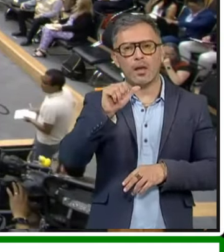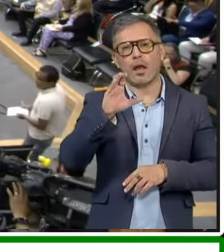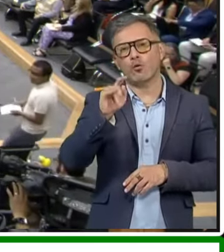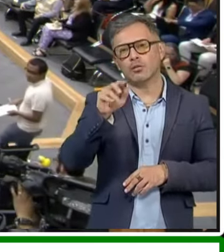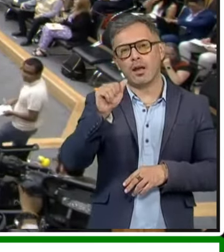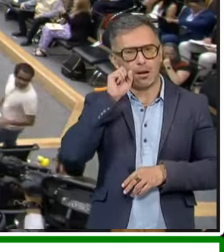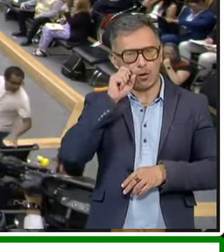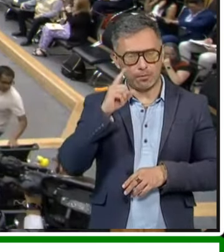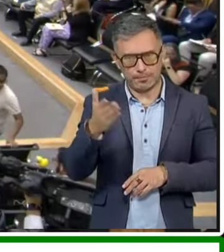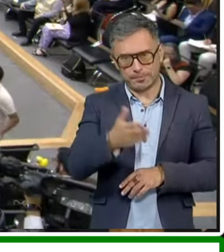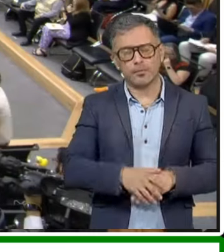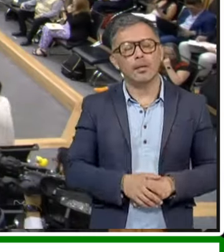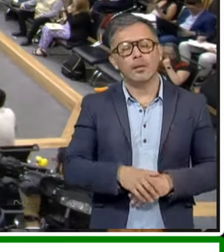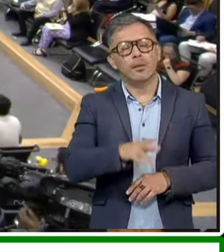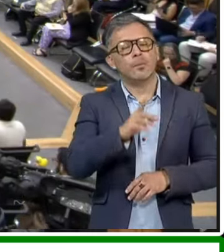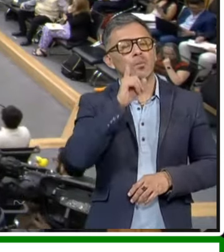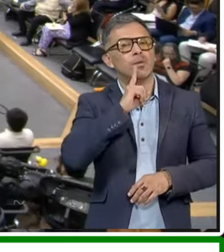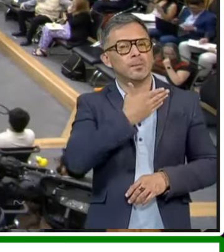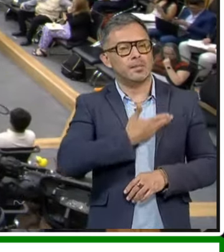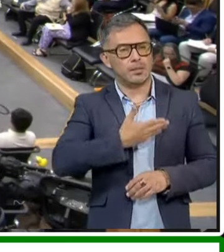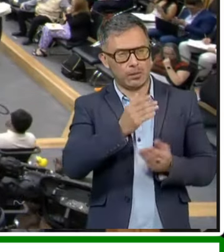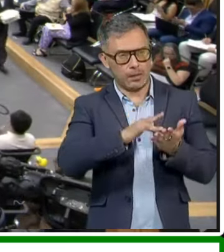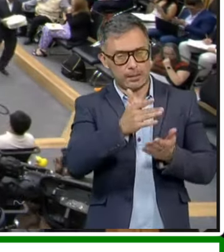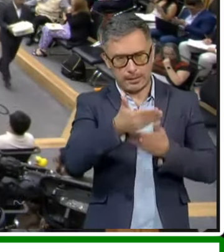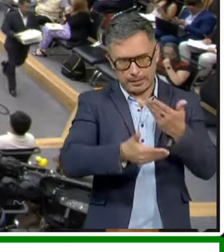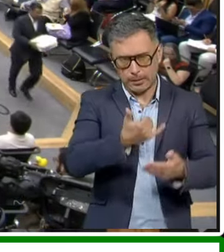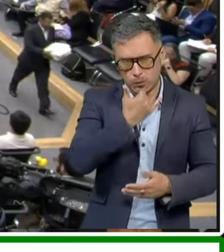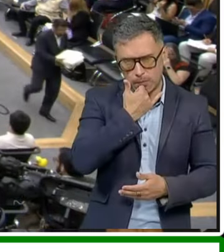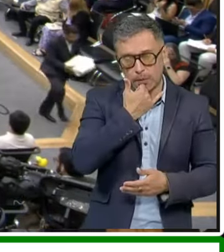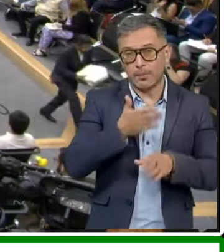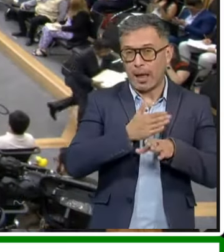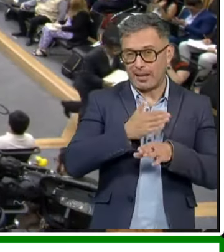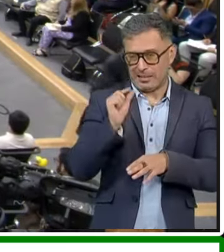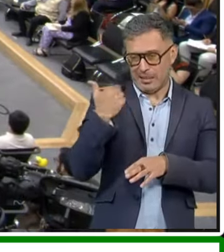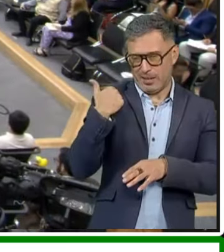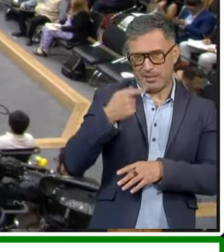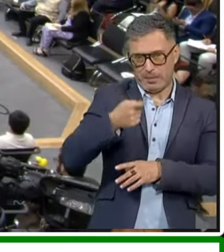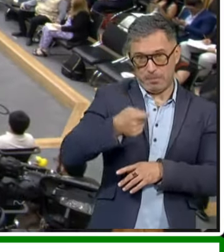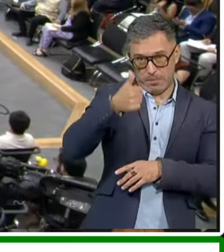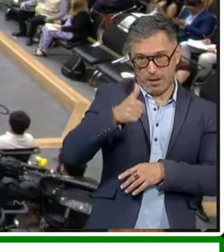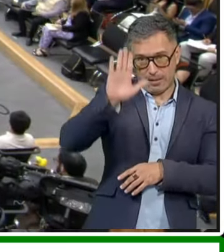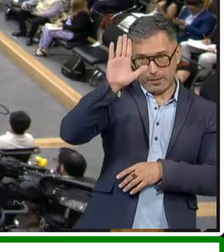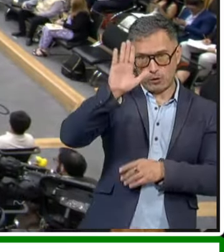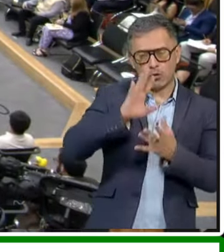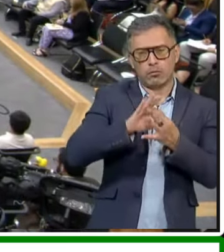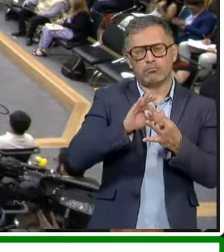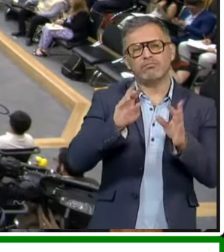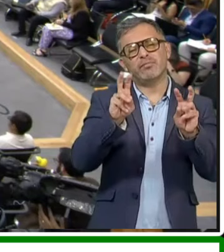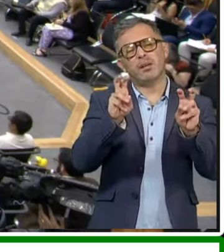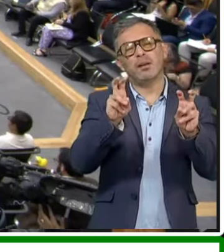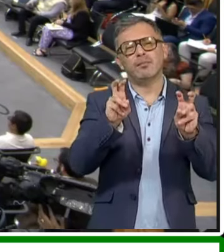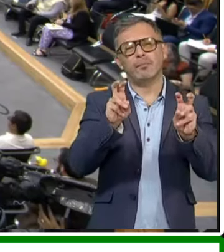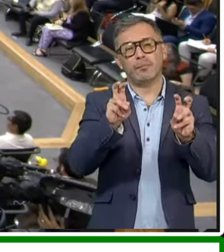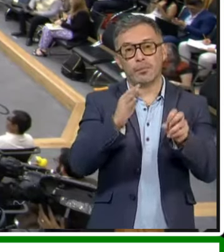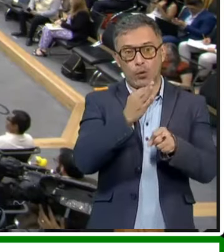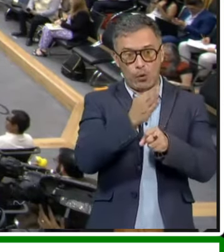Muchas gracias, presidenta. Disculpe, yo consta que en mi primera intervención no hice alusión al tema este que está